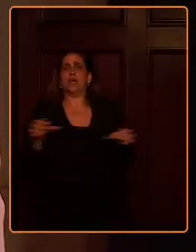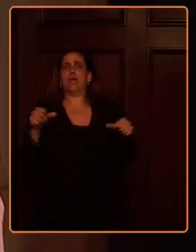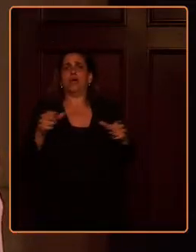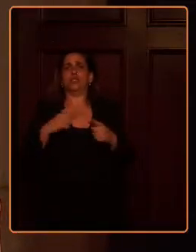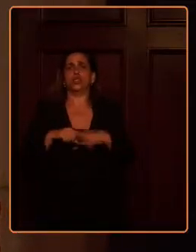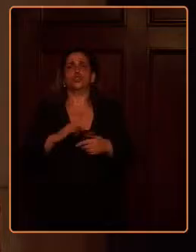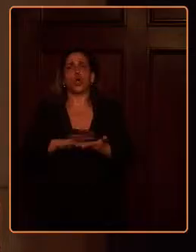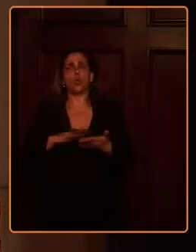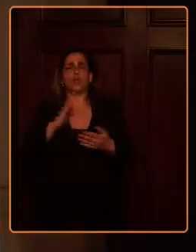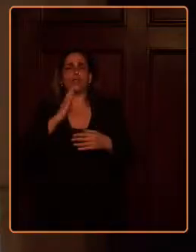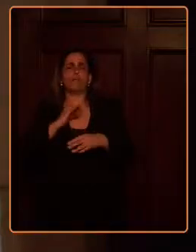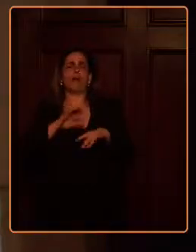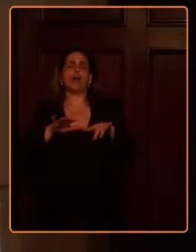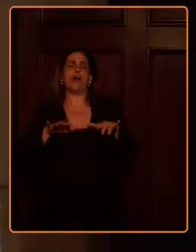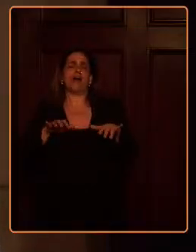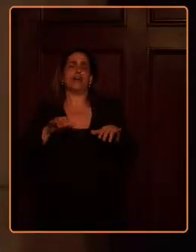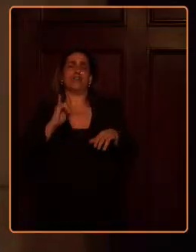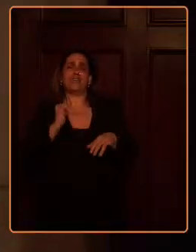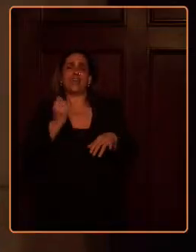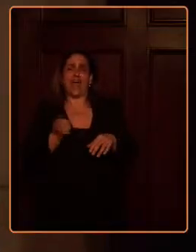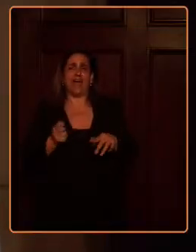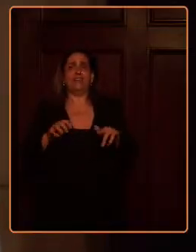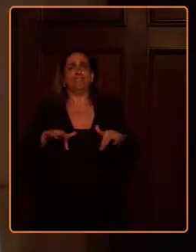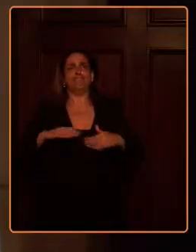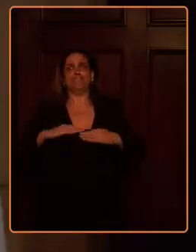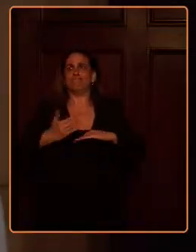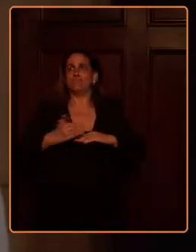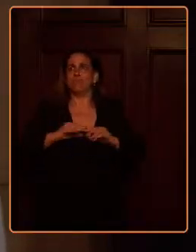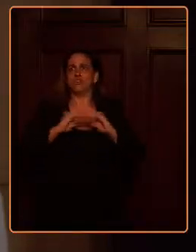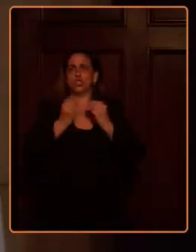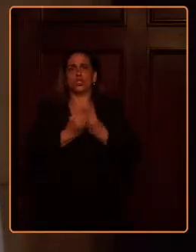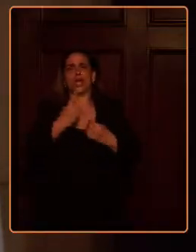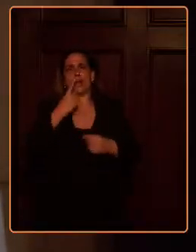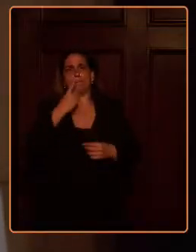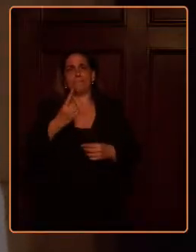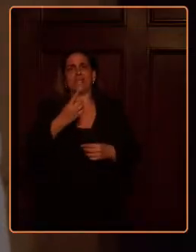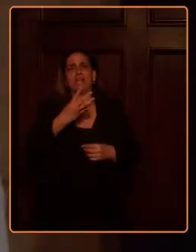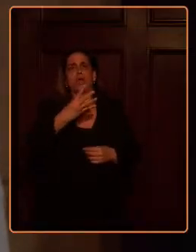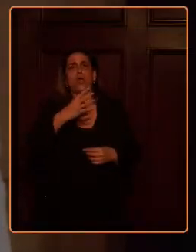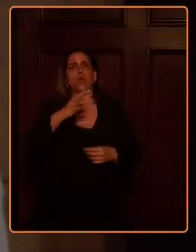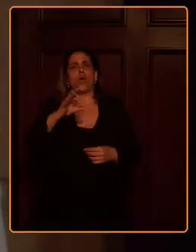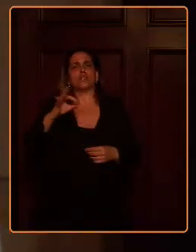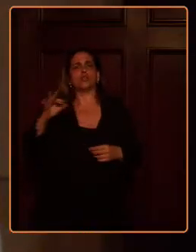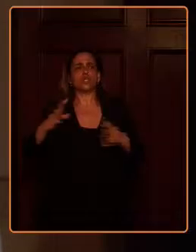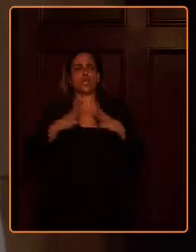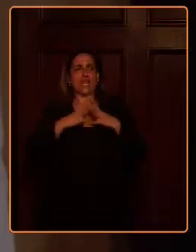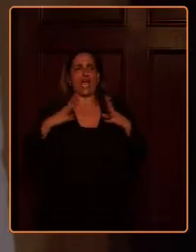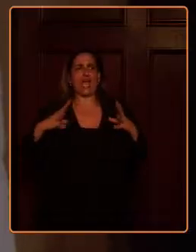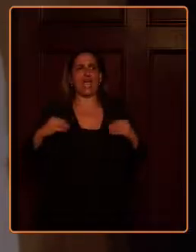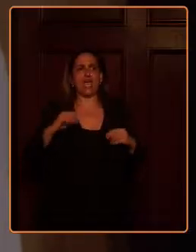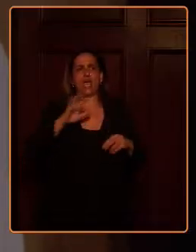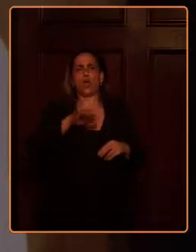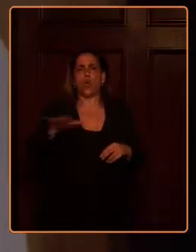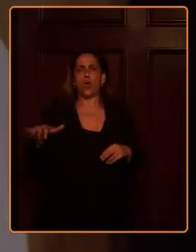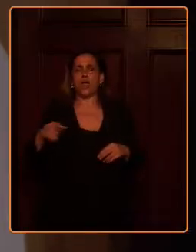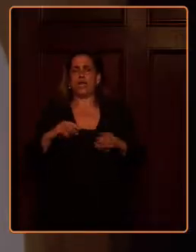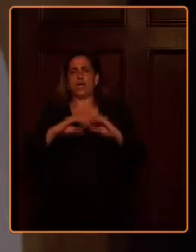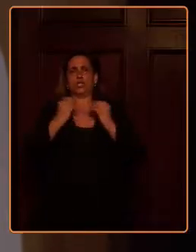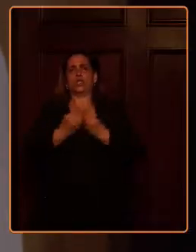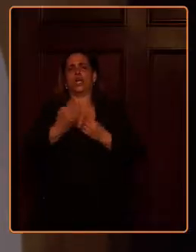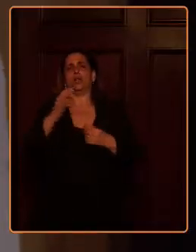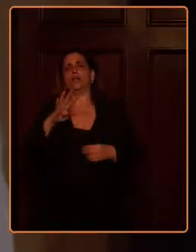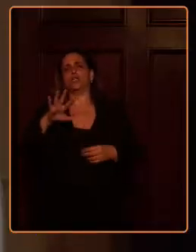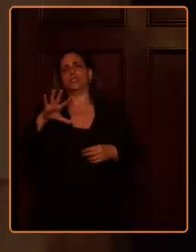pensamiento computacional e inteligencia artificial. Esos son más o menos 1.400 escuelas, 450